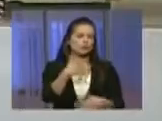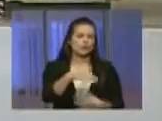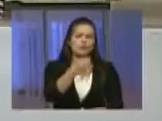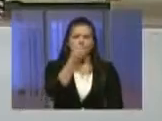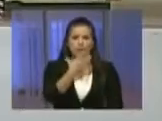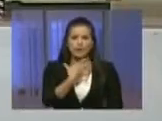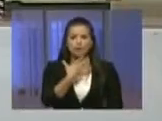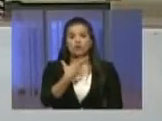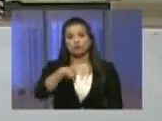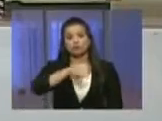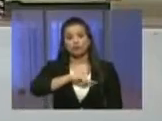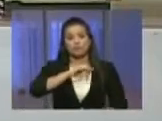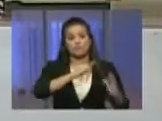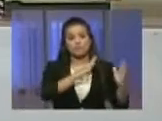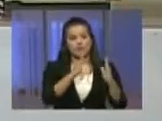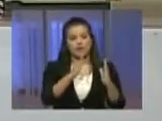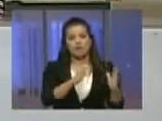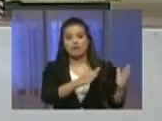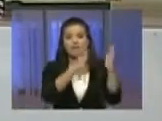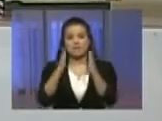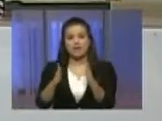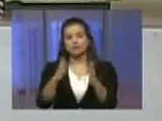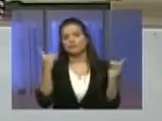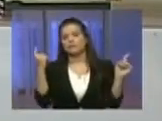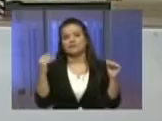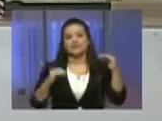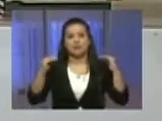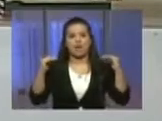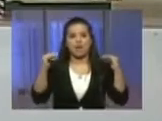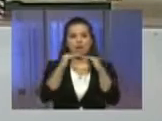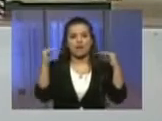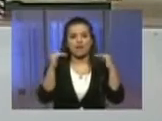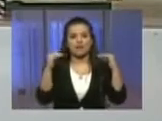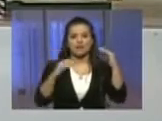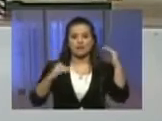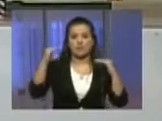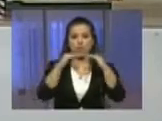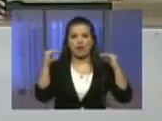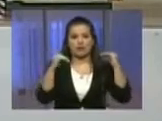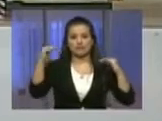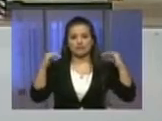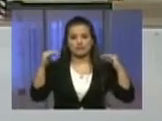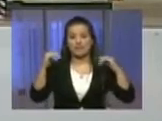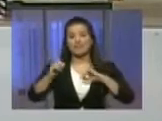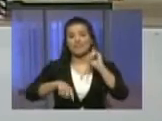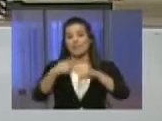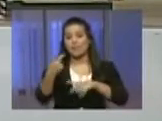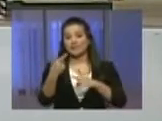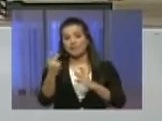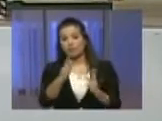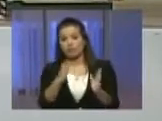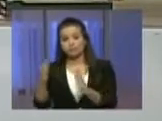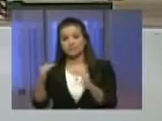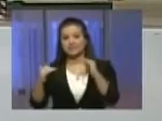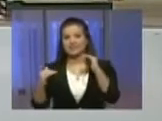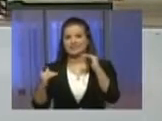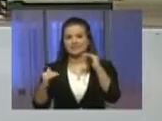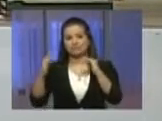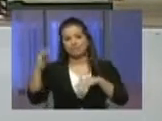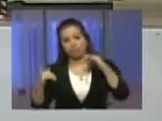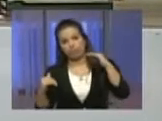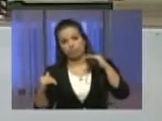terminamos empatados terminar empatado con el dí Y luego el segundo cuarto fue el